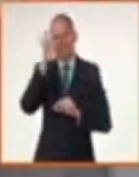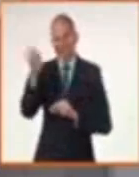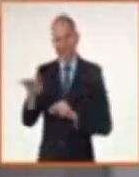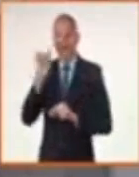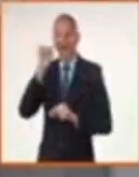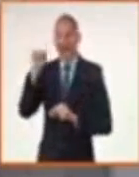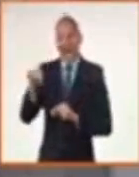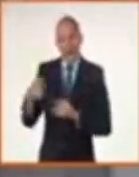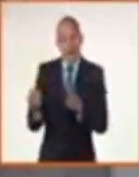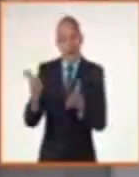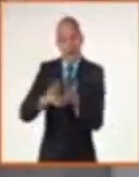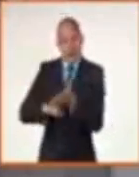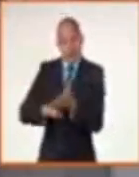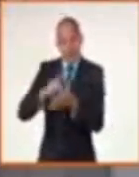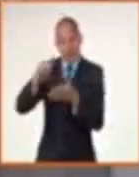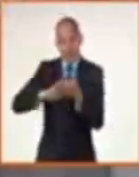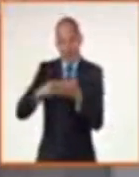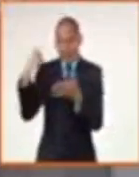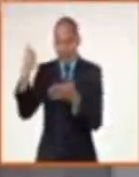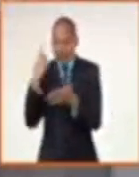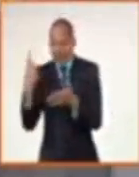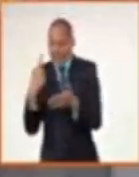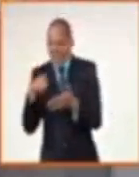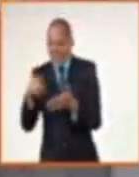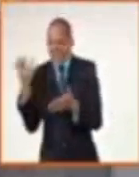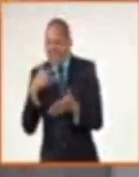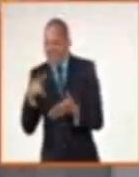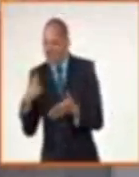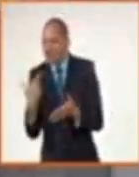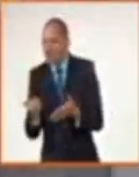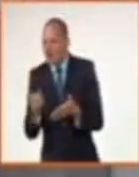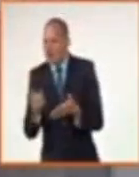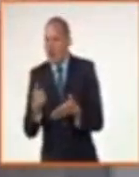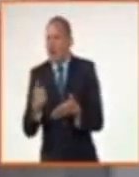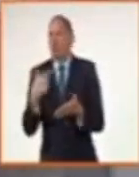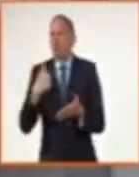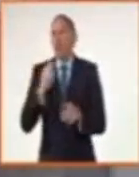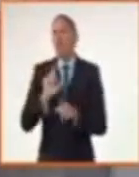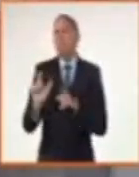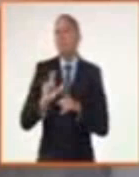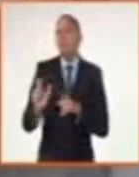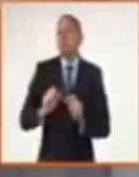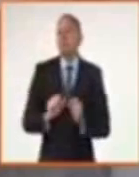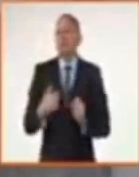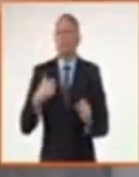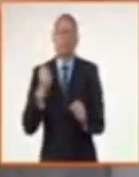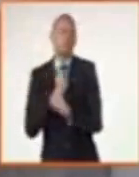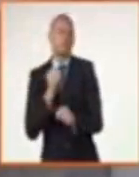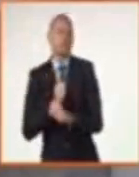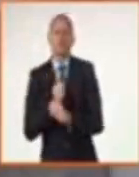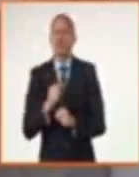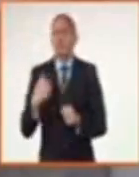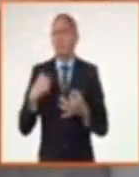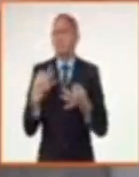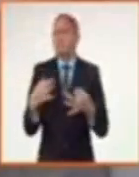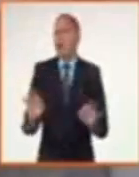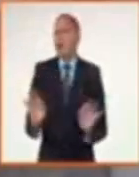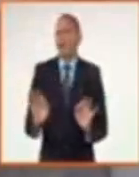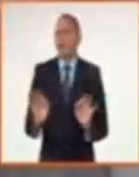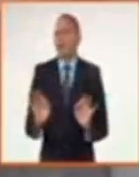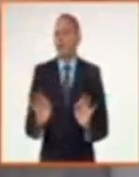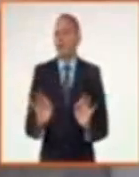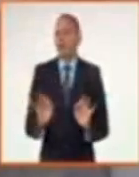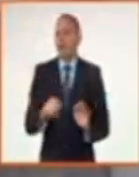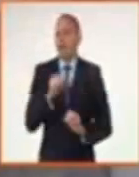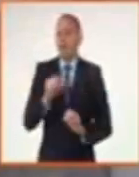pueblo consultado, y la persona va adquiriendo, en la medida que va participando, un conocimiento de cuánto puede influir